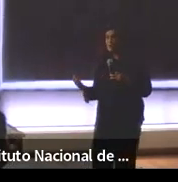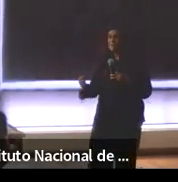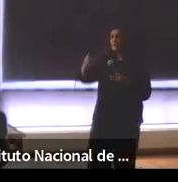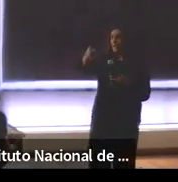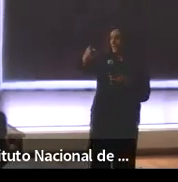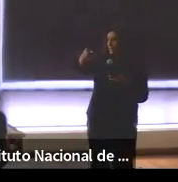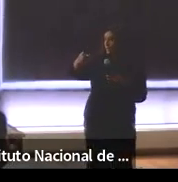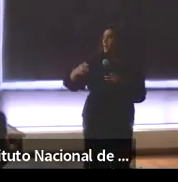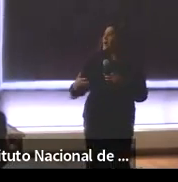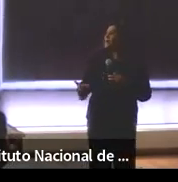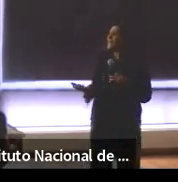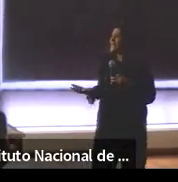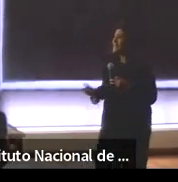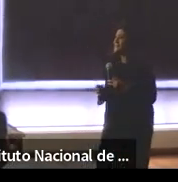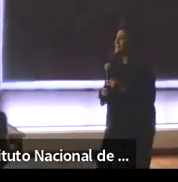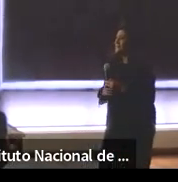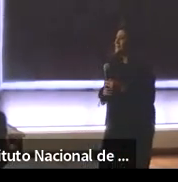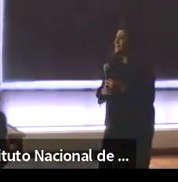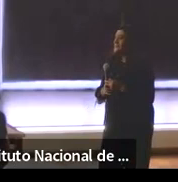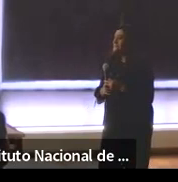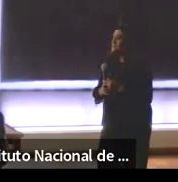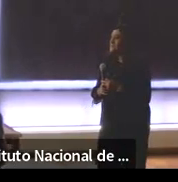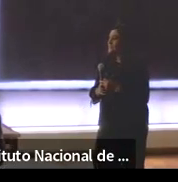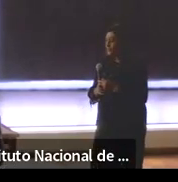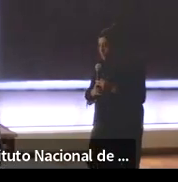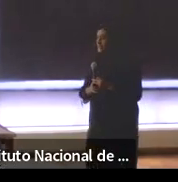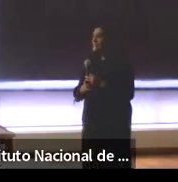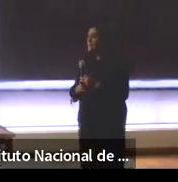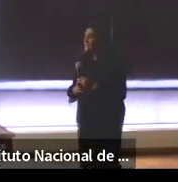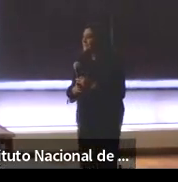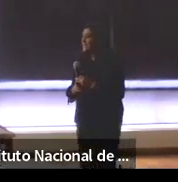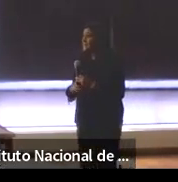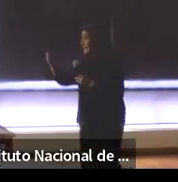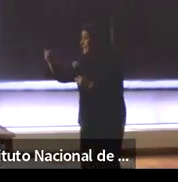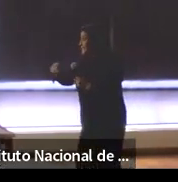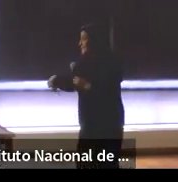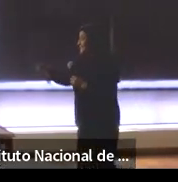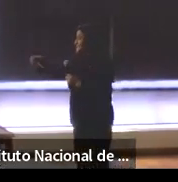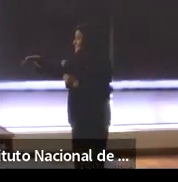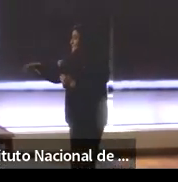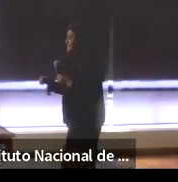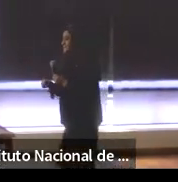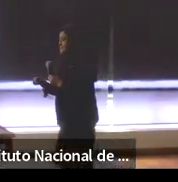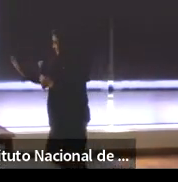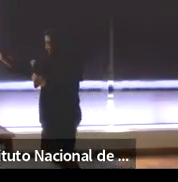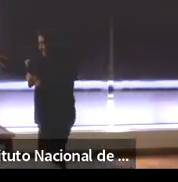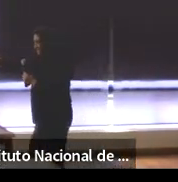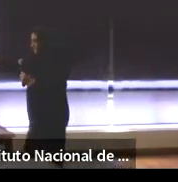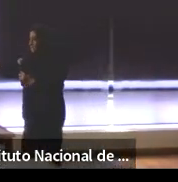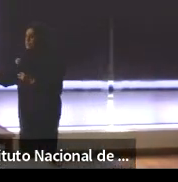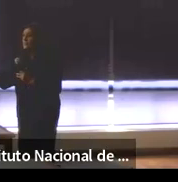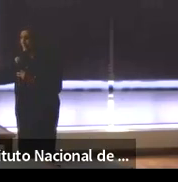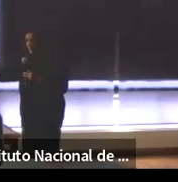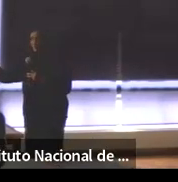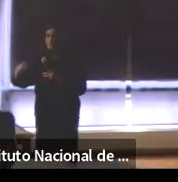decir otra vez o ahora qué notan la diferencia este ejercicio tan